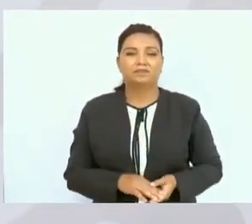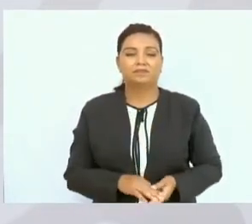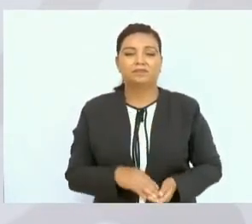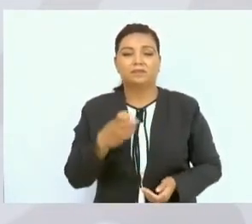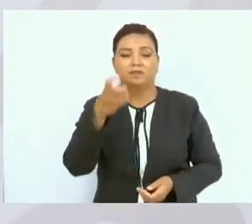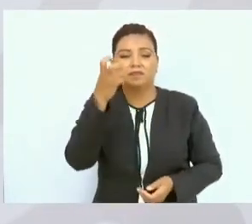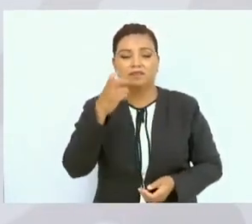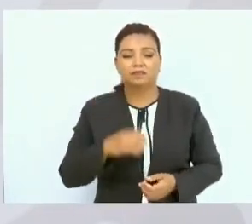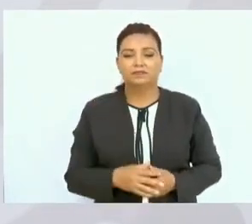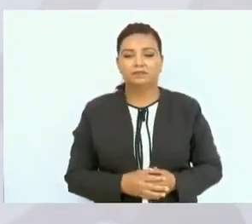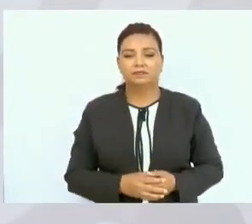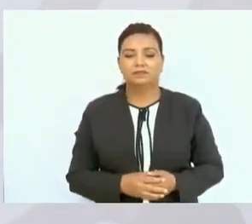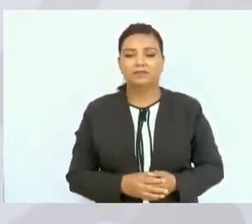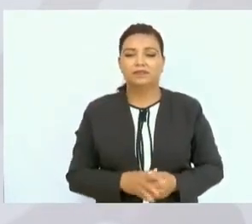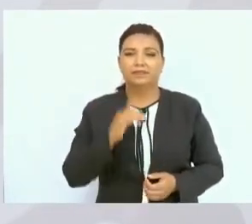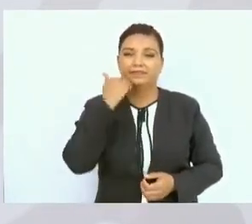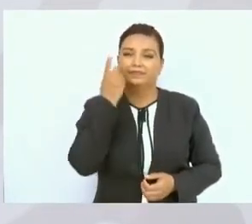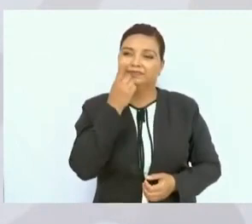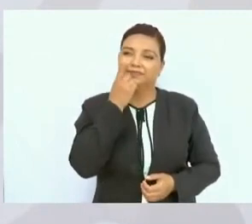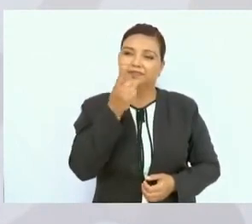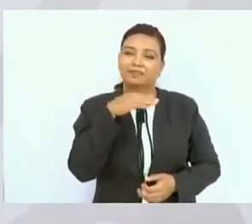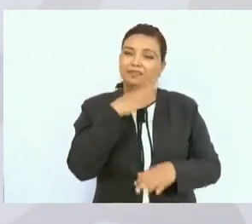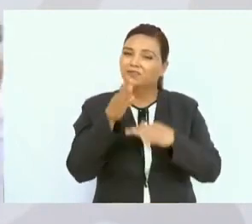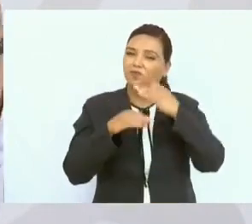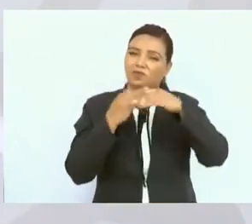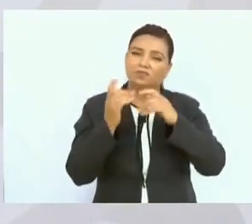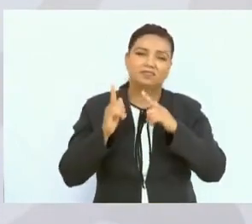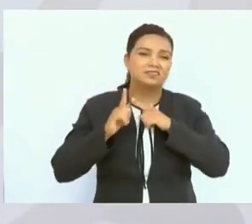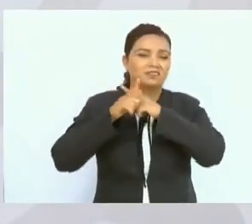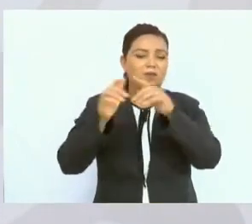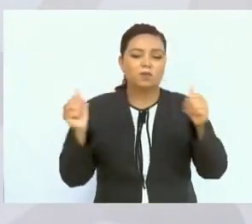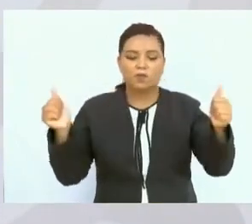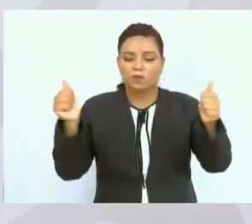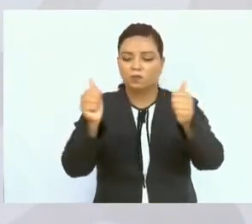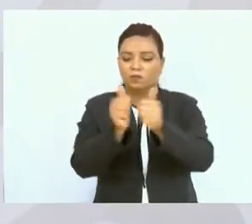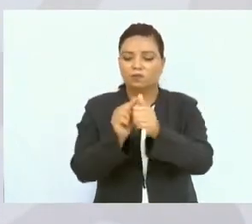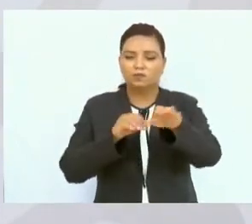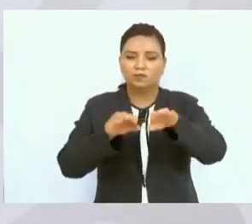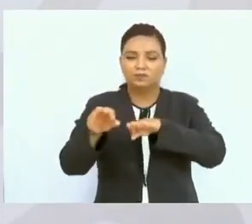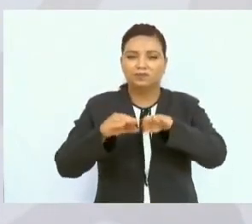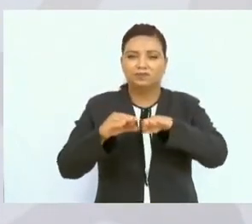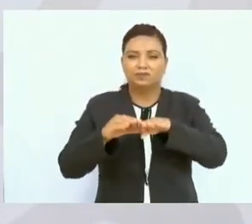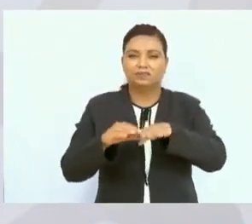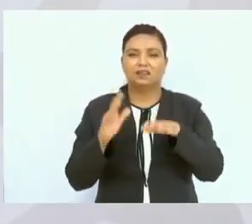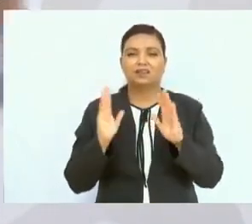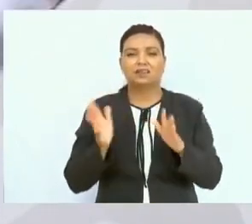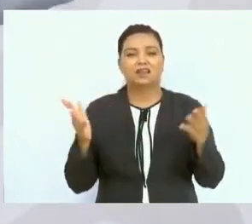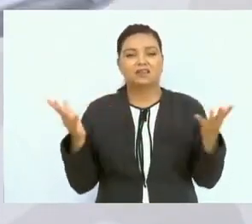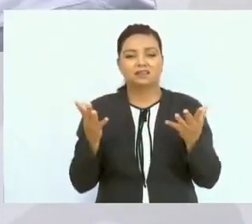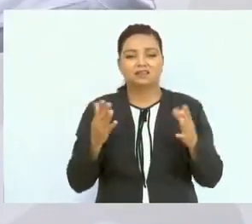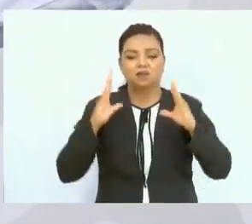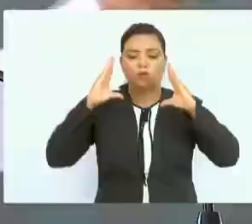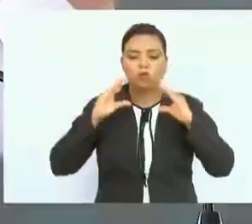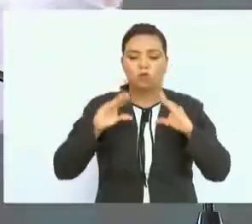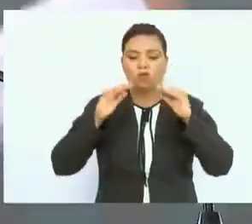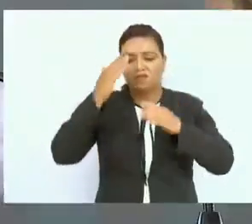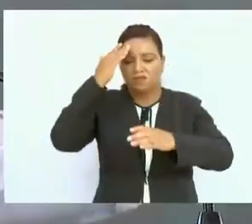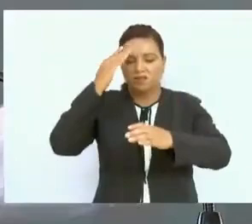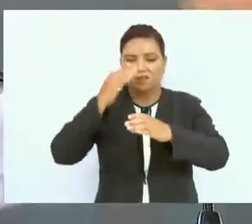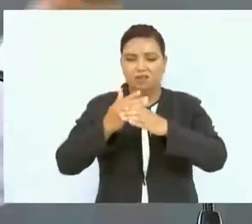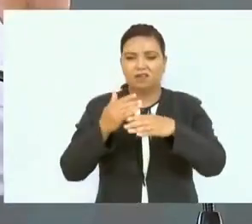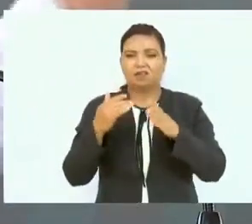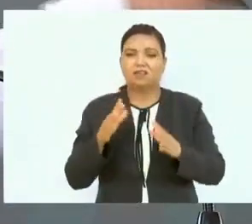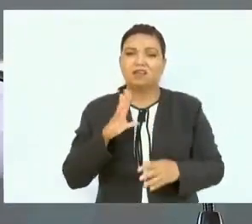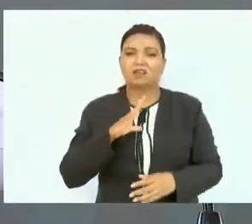Por eso yo les quiero pedir que sigamos juntos, que sigamos trabajando. Ya hicimos las capacitaciones, ya está el SAIS, ya